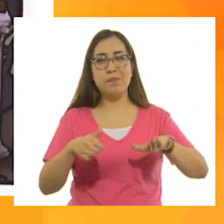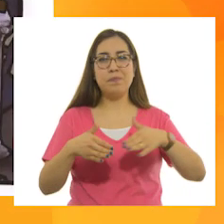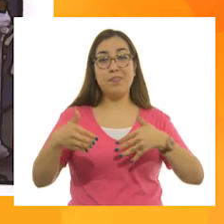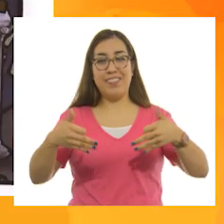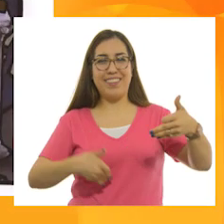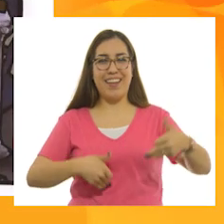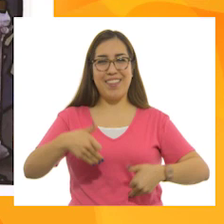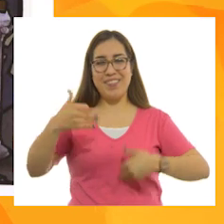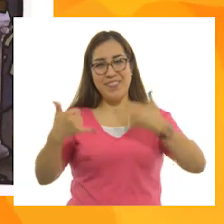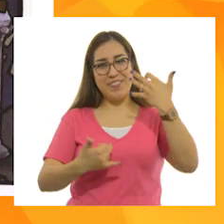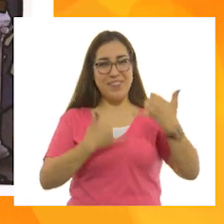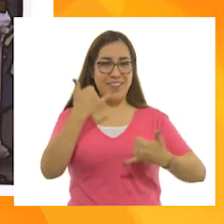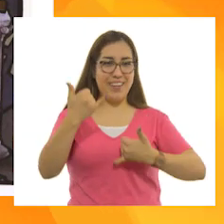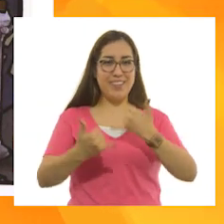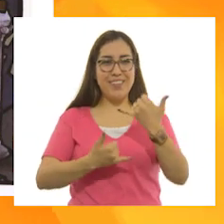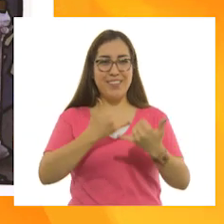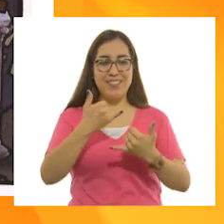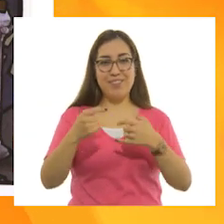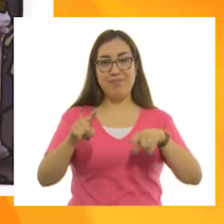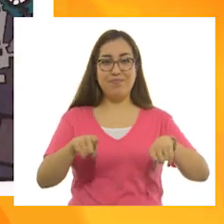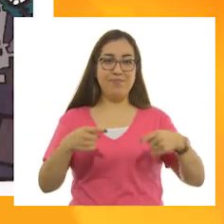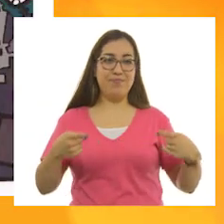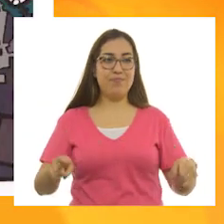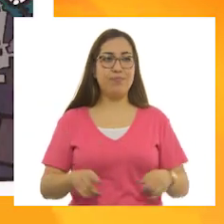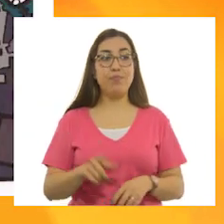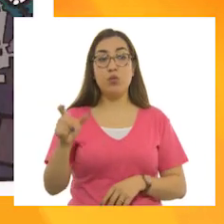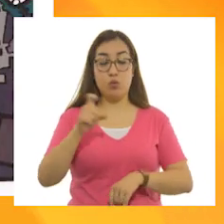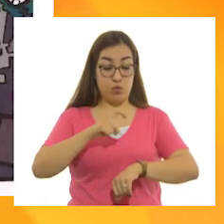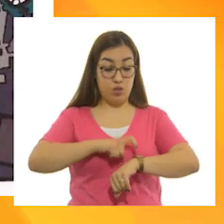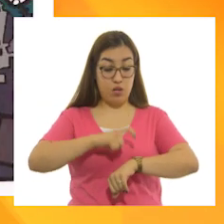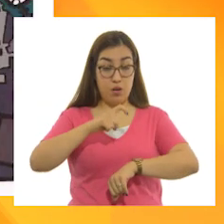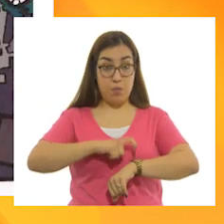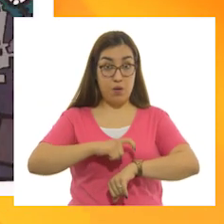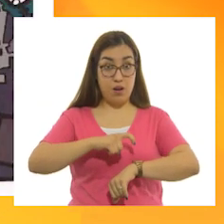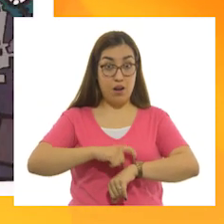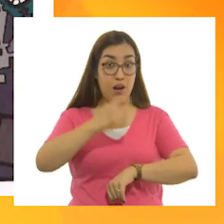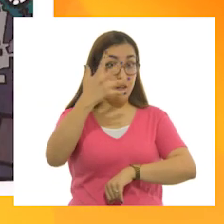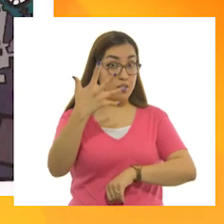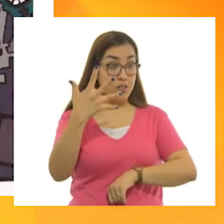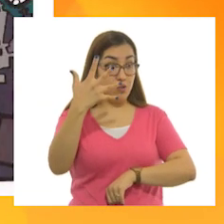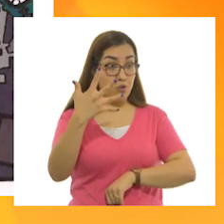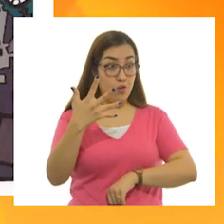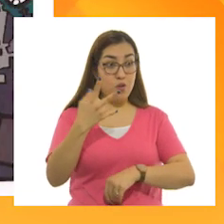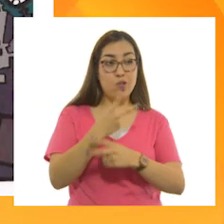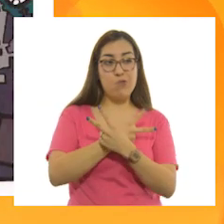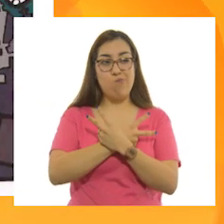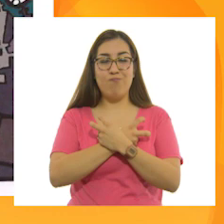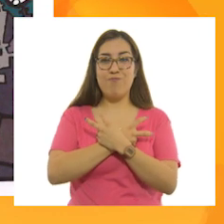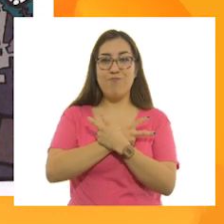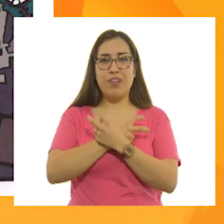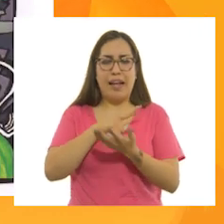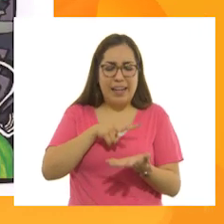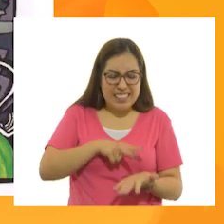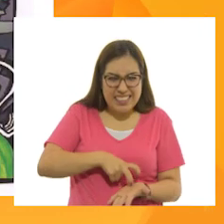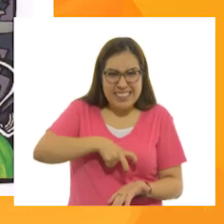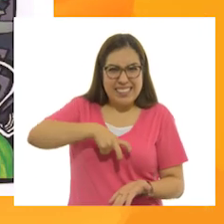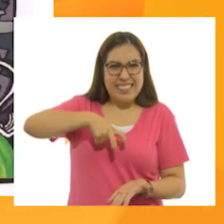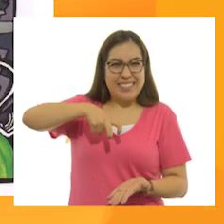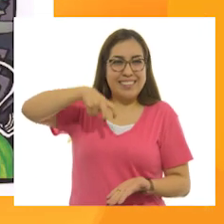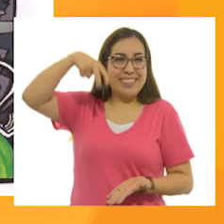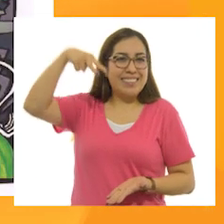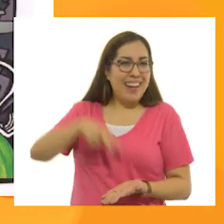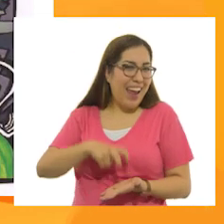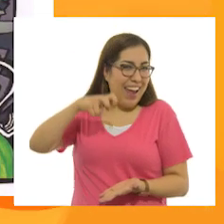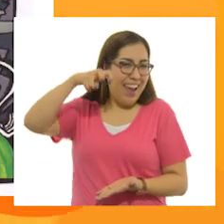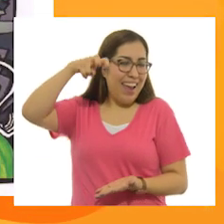zumba la cachimba la cachimba cuando el reloj marca las cinco los esqueletos pegan un